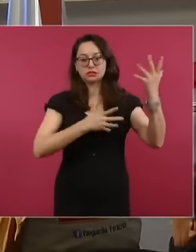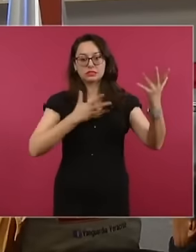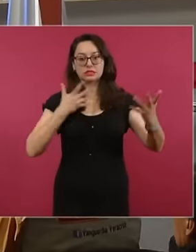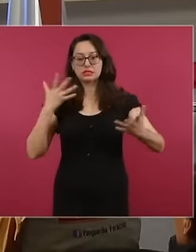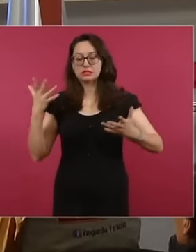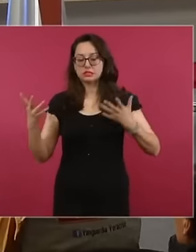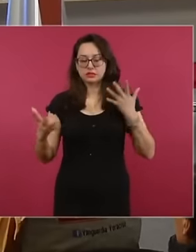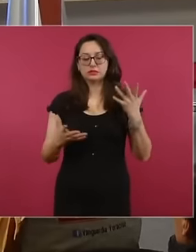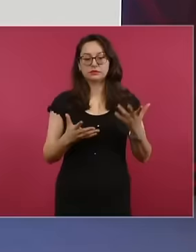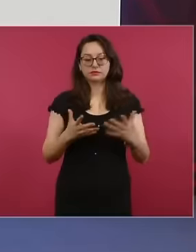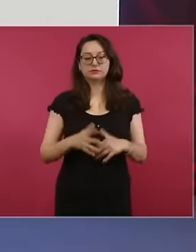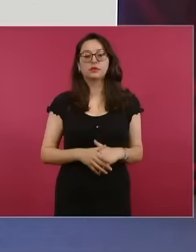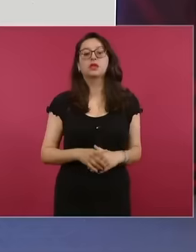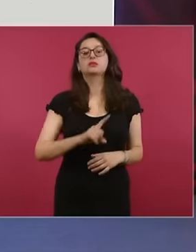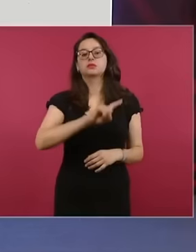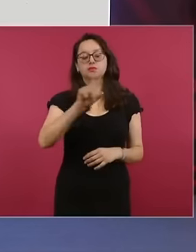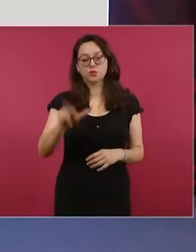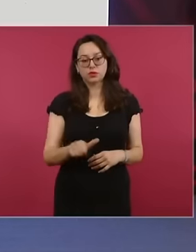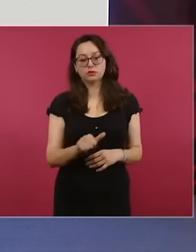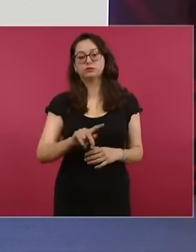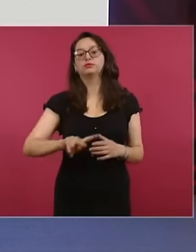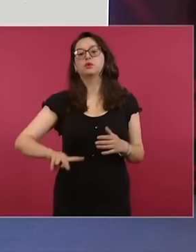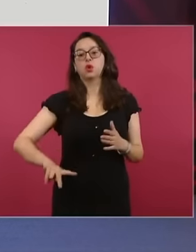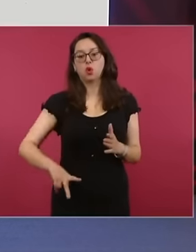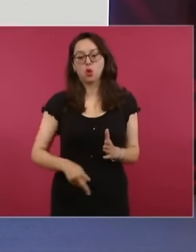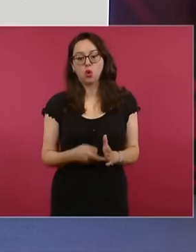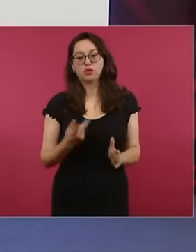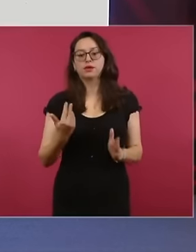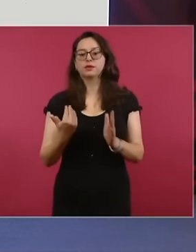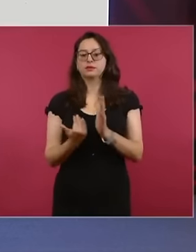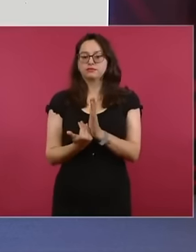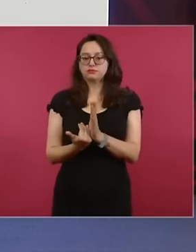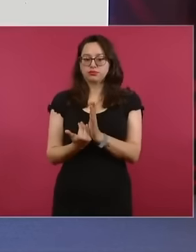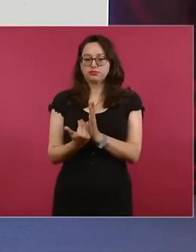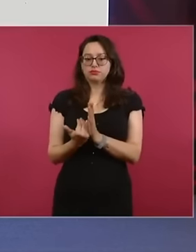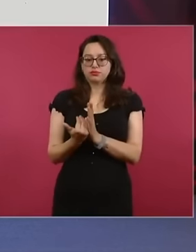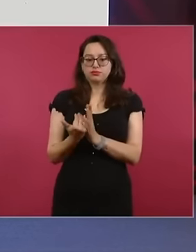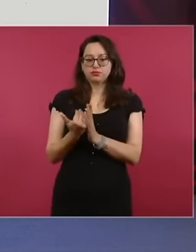Empezamos a subir. Aquí compramos Deer Park.